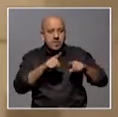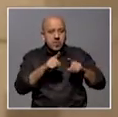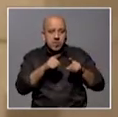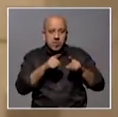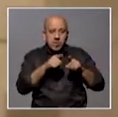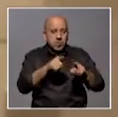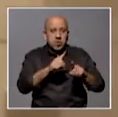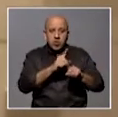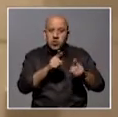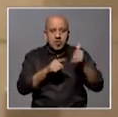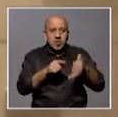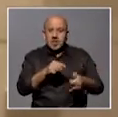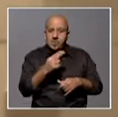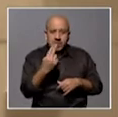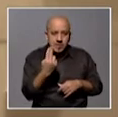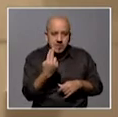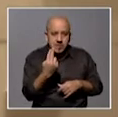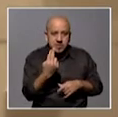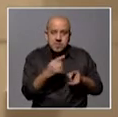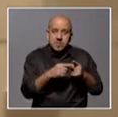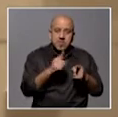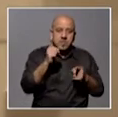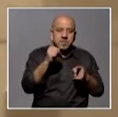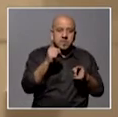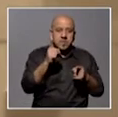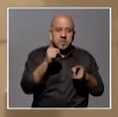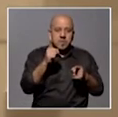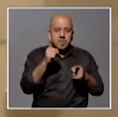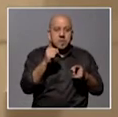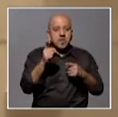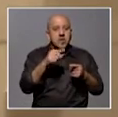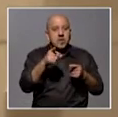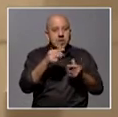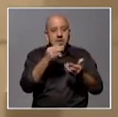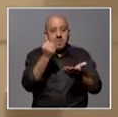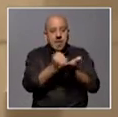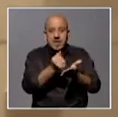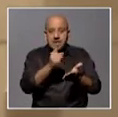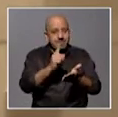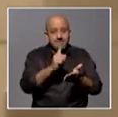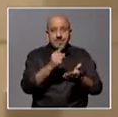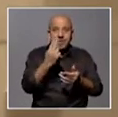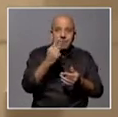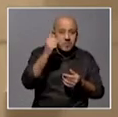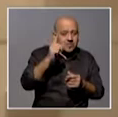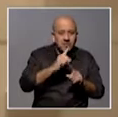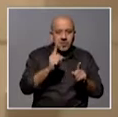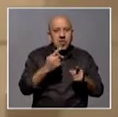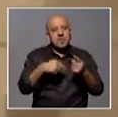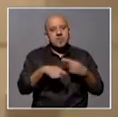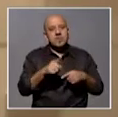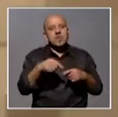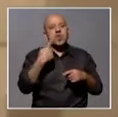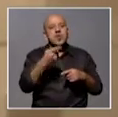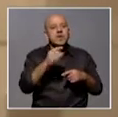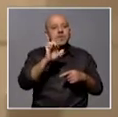tenía la autorización correspondiente con la filial que lo certificaba. Y también la otra empresa,